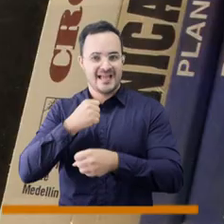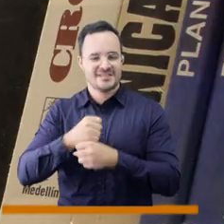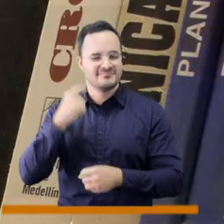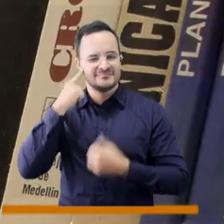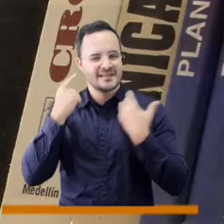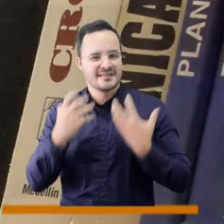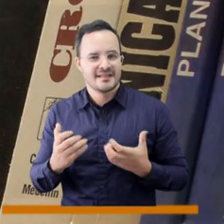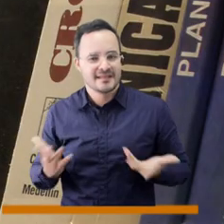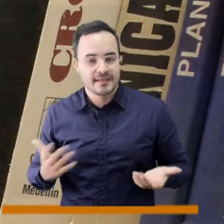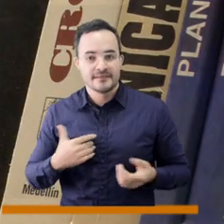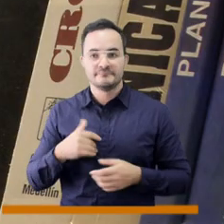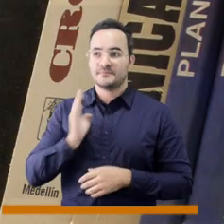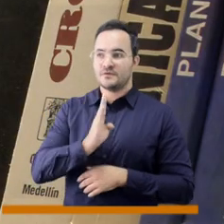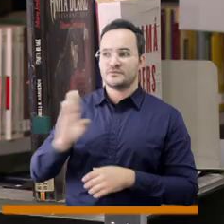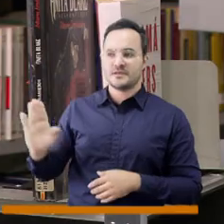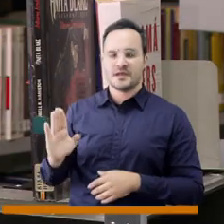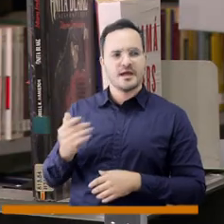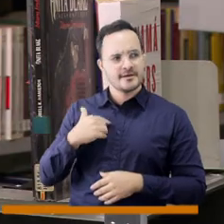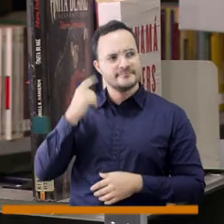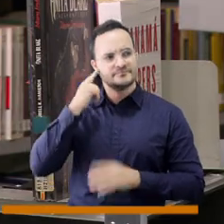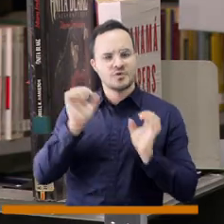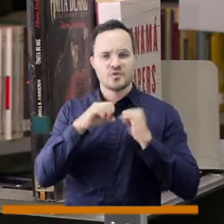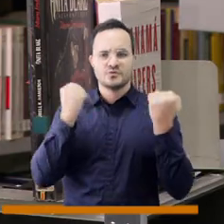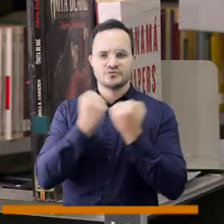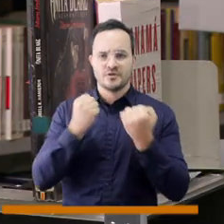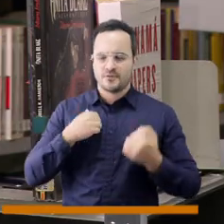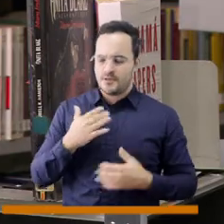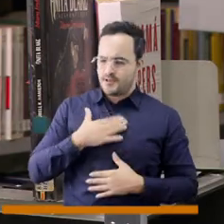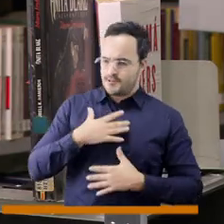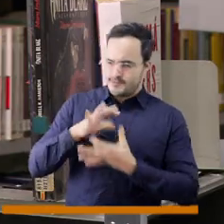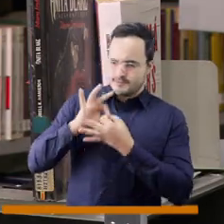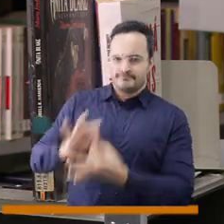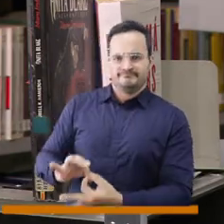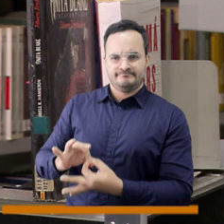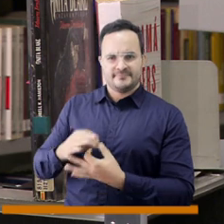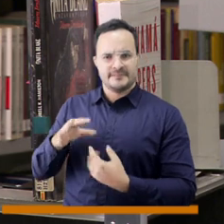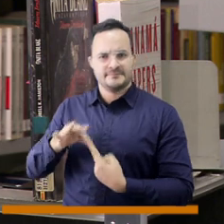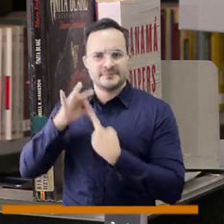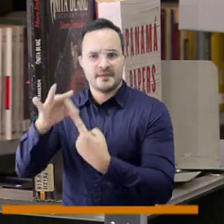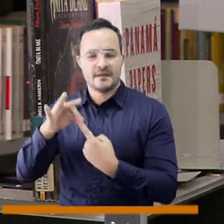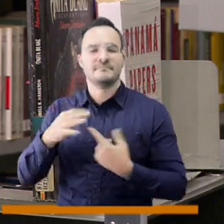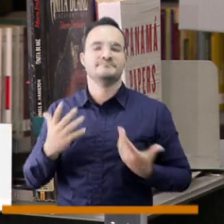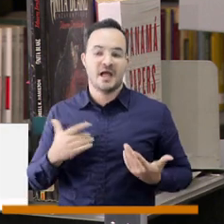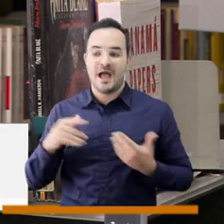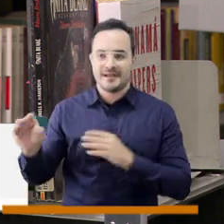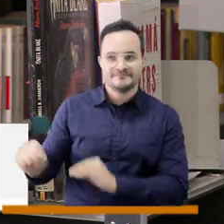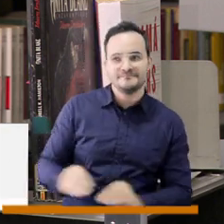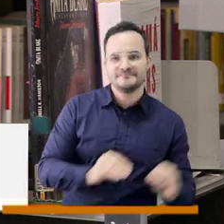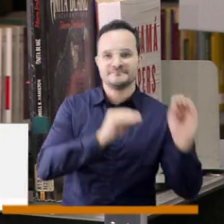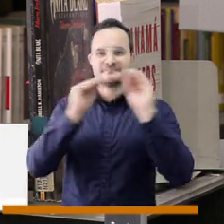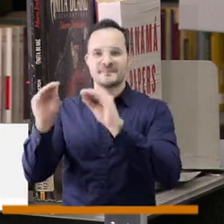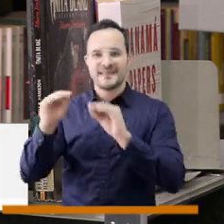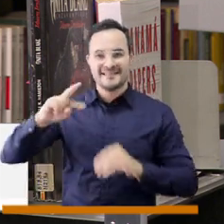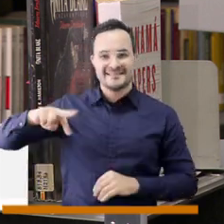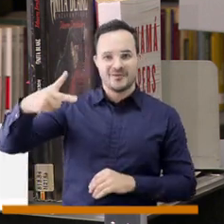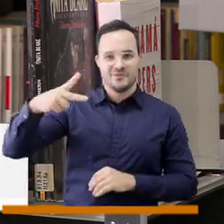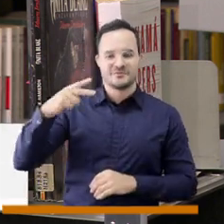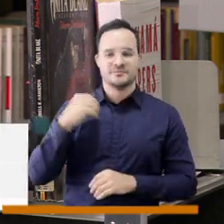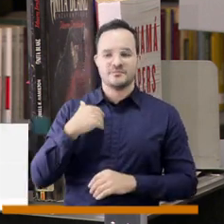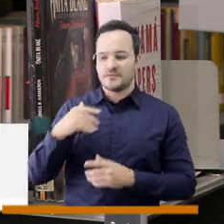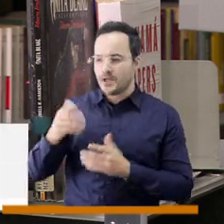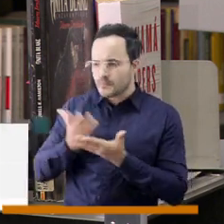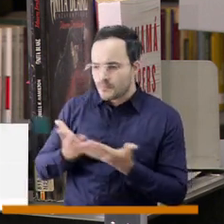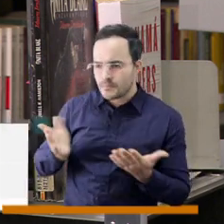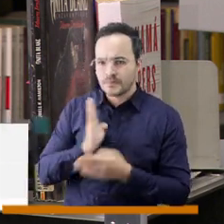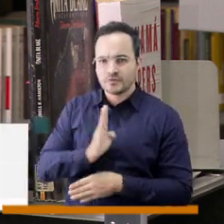iniciado un nuevo proceso y es la toma de la biblioteca por parte del Concejo de Medellín, y tendremos un stand ubicado en el segundo piso, con